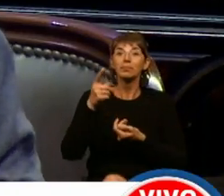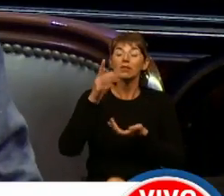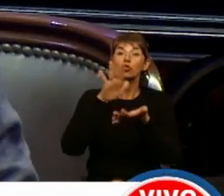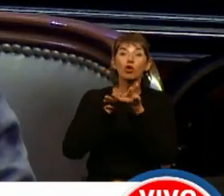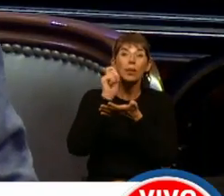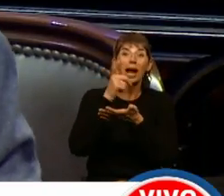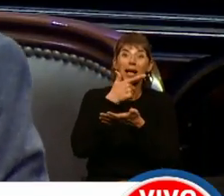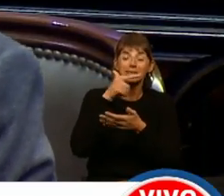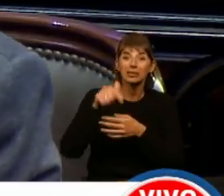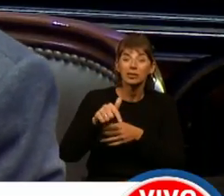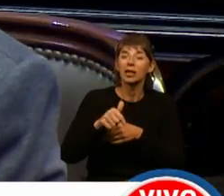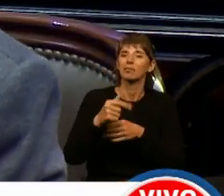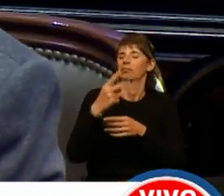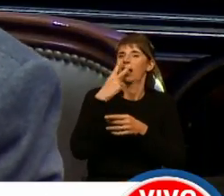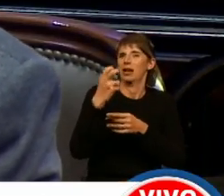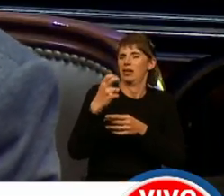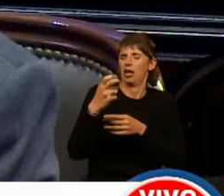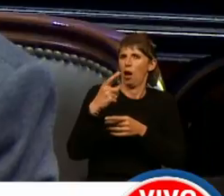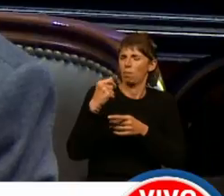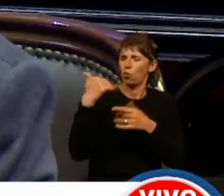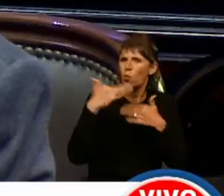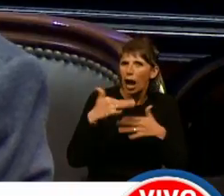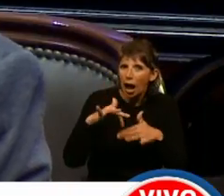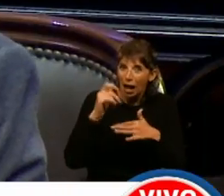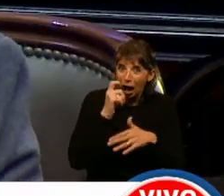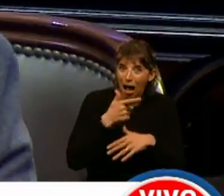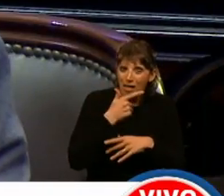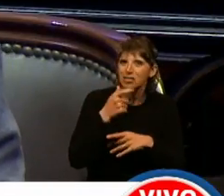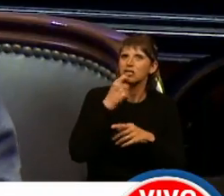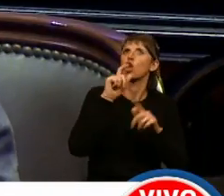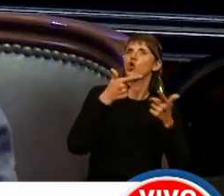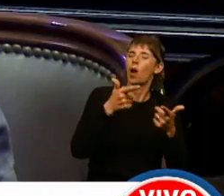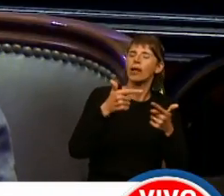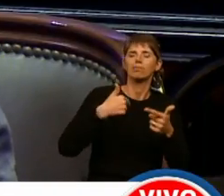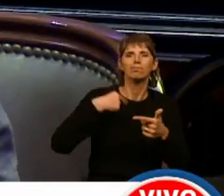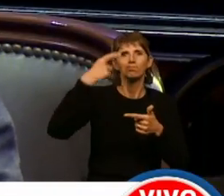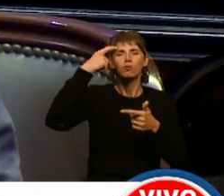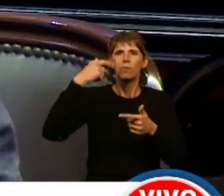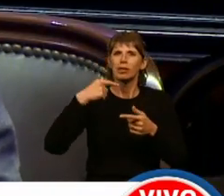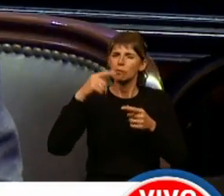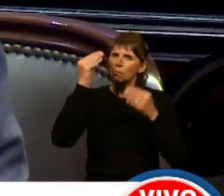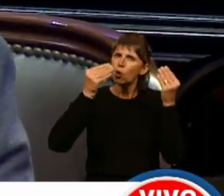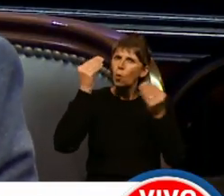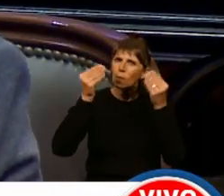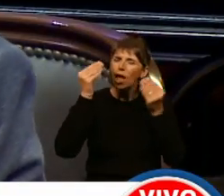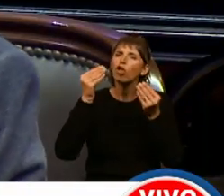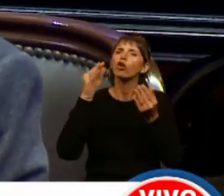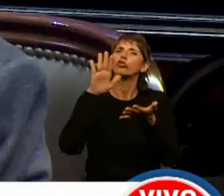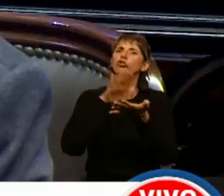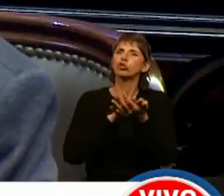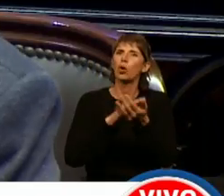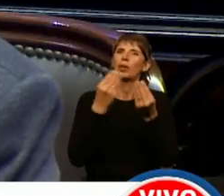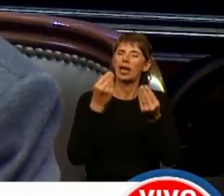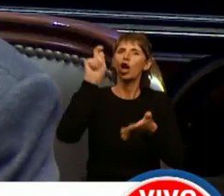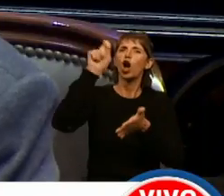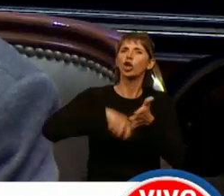que la energía más cara en la que no se tiene y en esto me preocupa la política energética nacional respecto a quitar de los